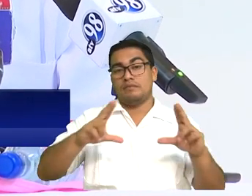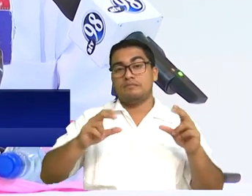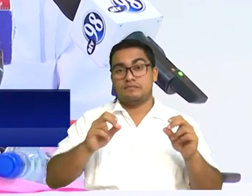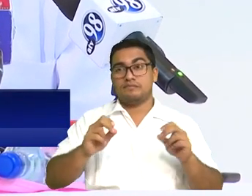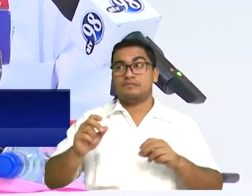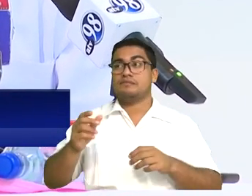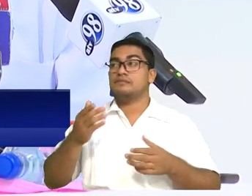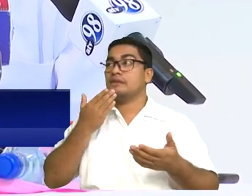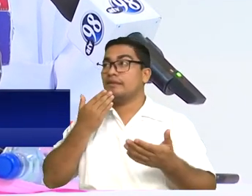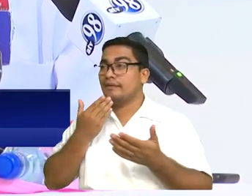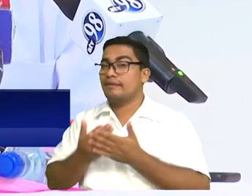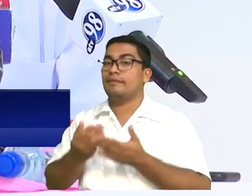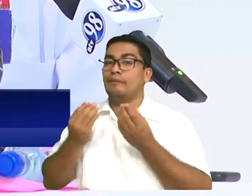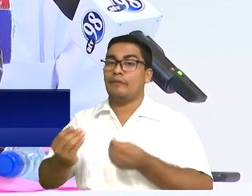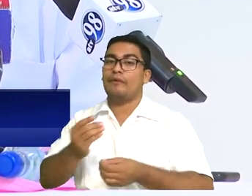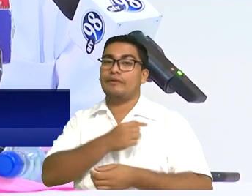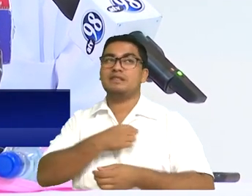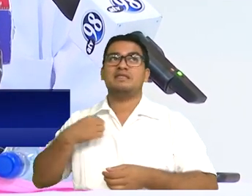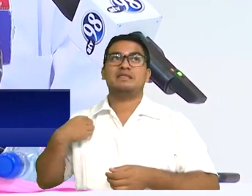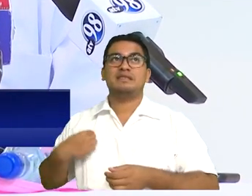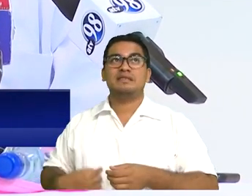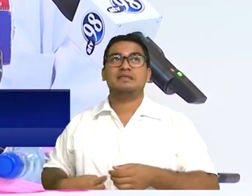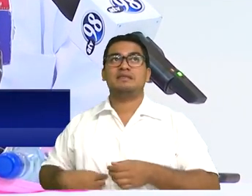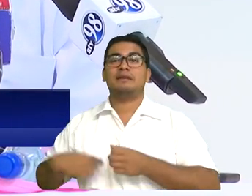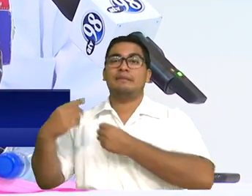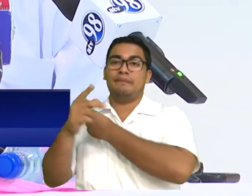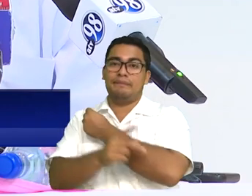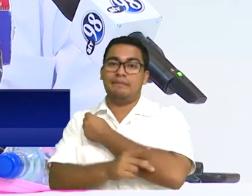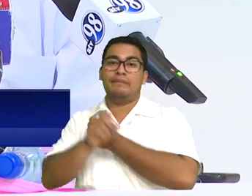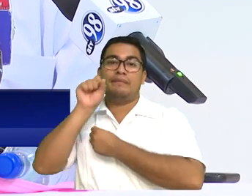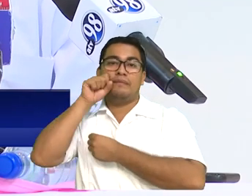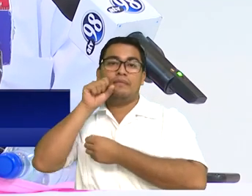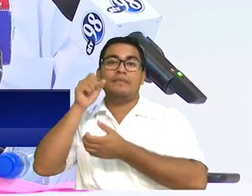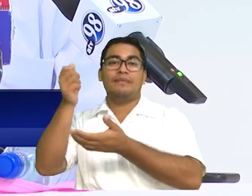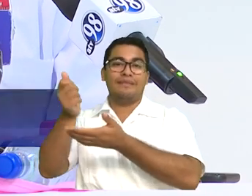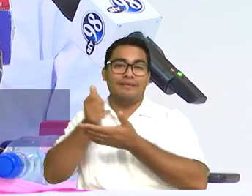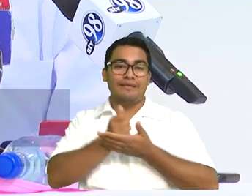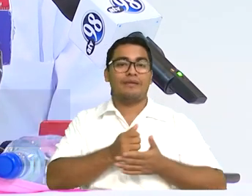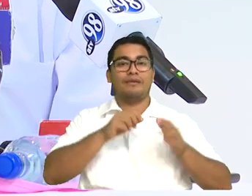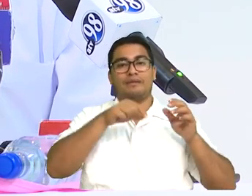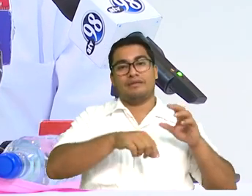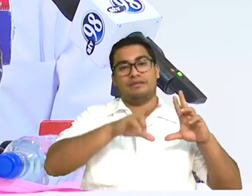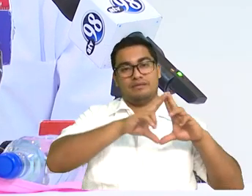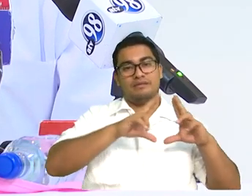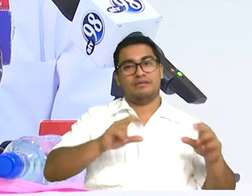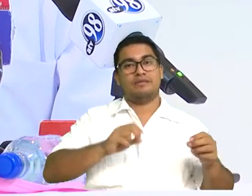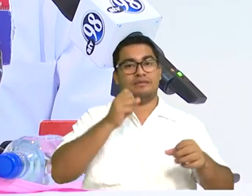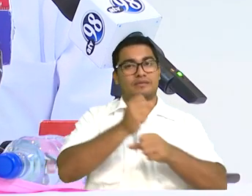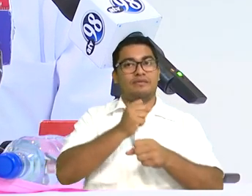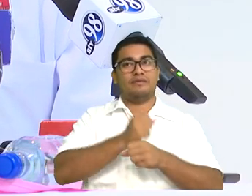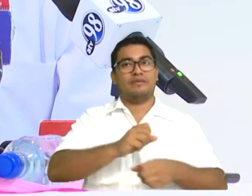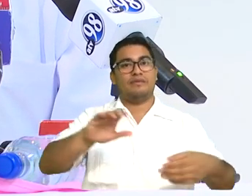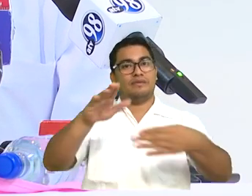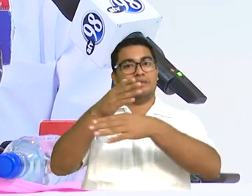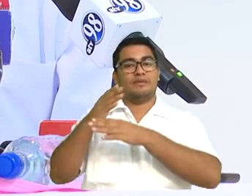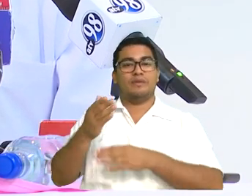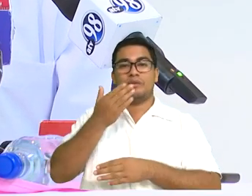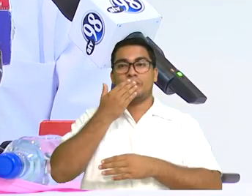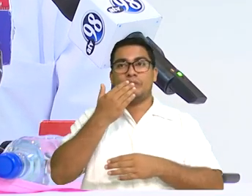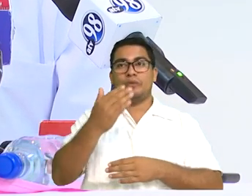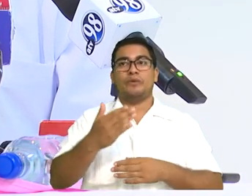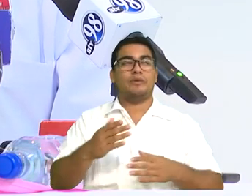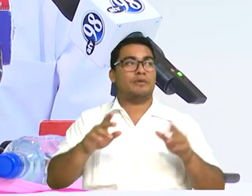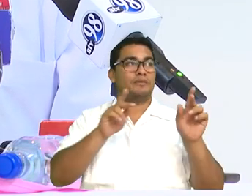China-Taiwán, que siempre nos ha estado acompañando en distintas esferas de trabajo para beneficio de